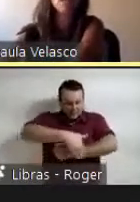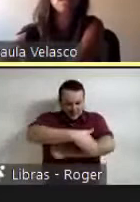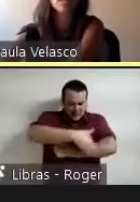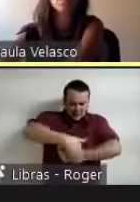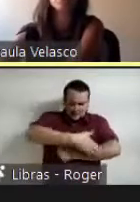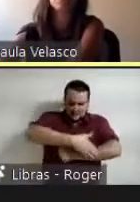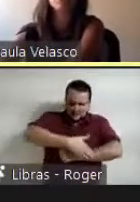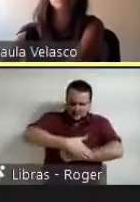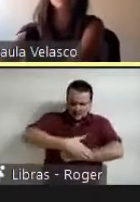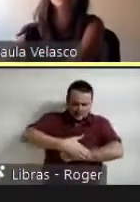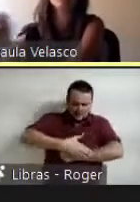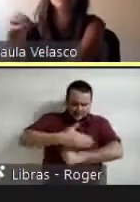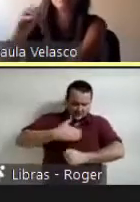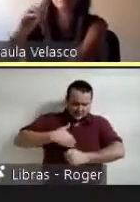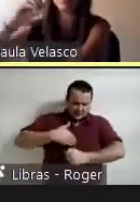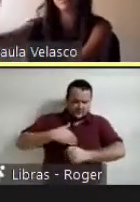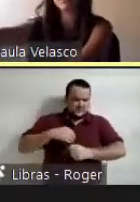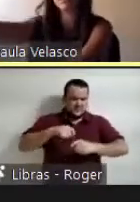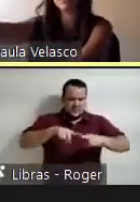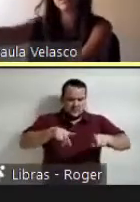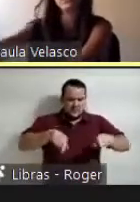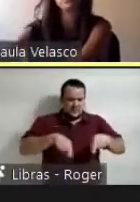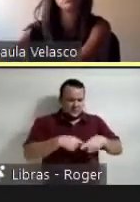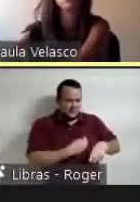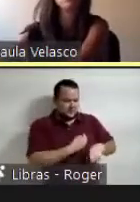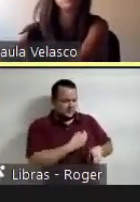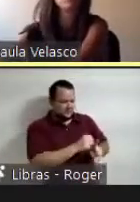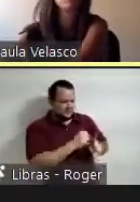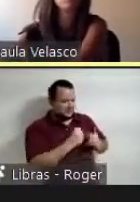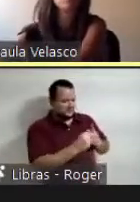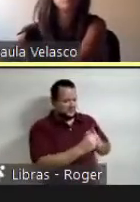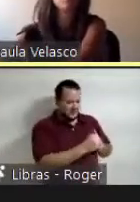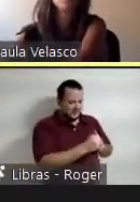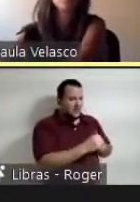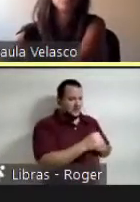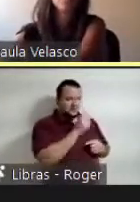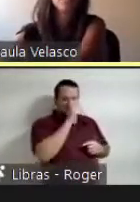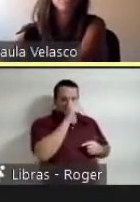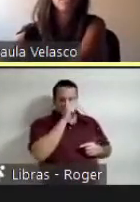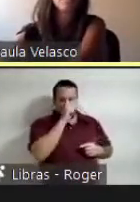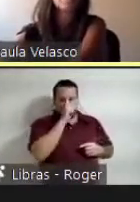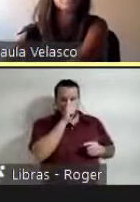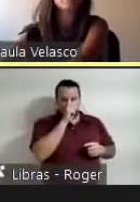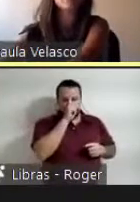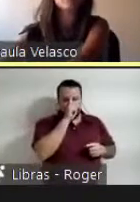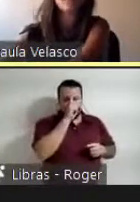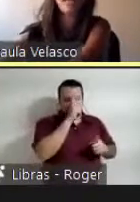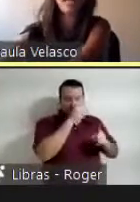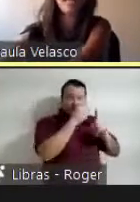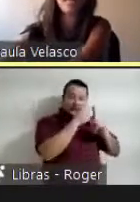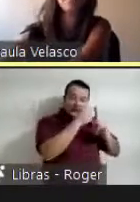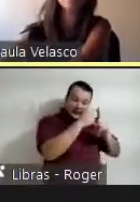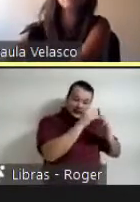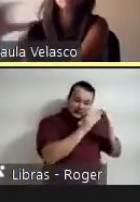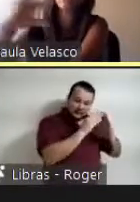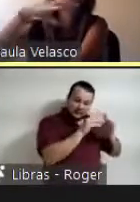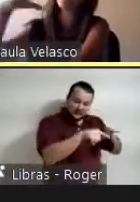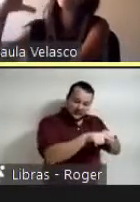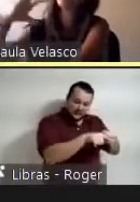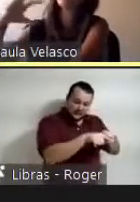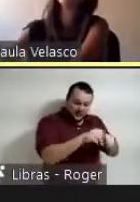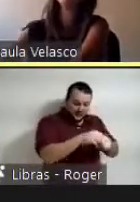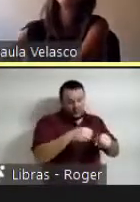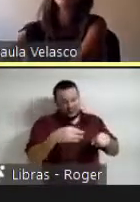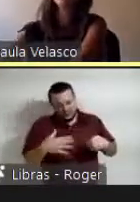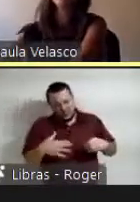una capilla y el patio interior solía estar en la parte posterior del lote la desaparición de la ala de una de